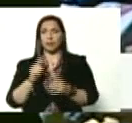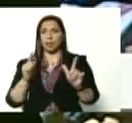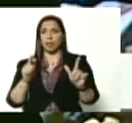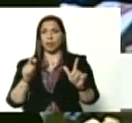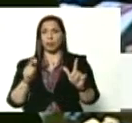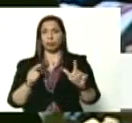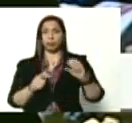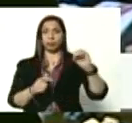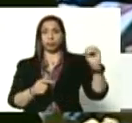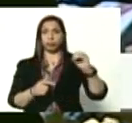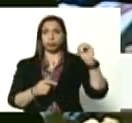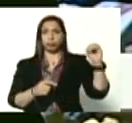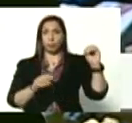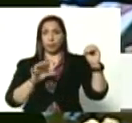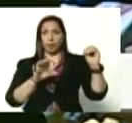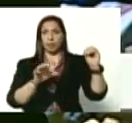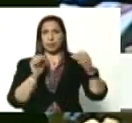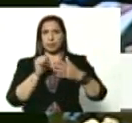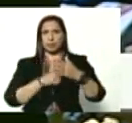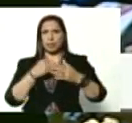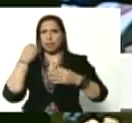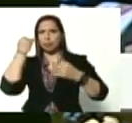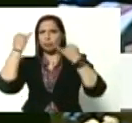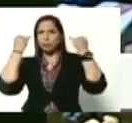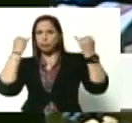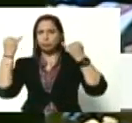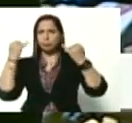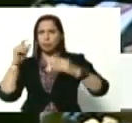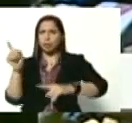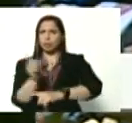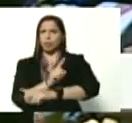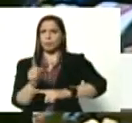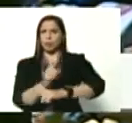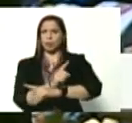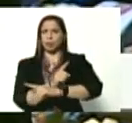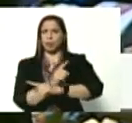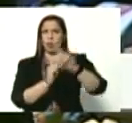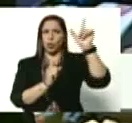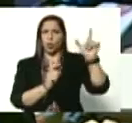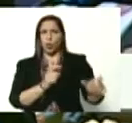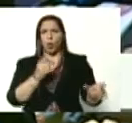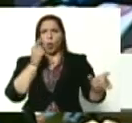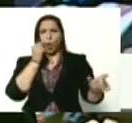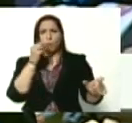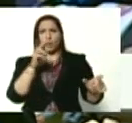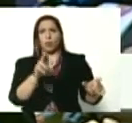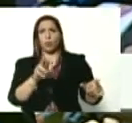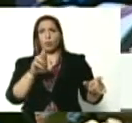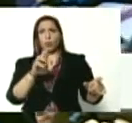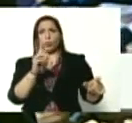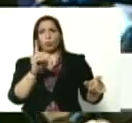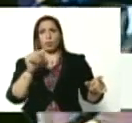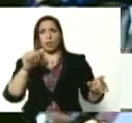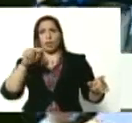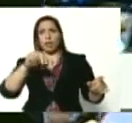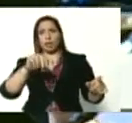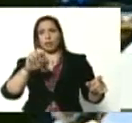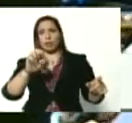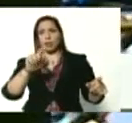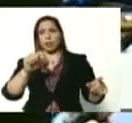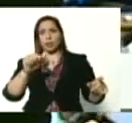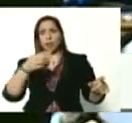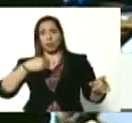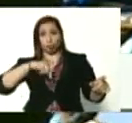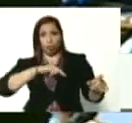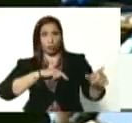país sin la astucia la valentía la audacia de rafael urdaneta de nuestro